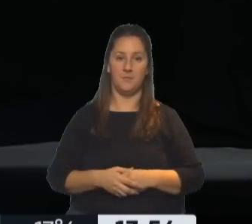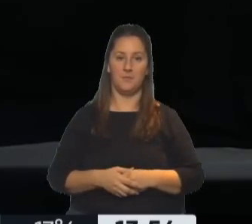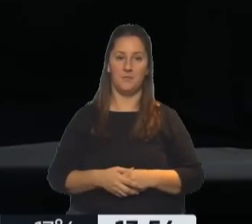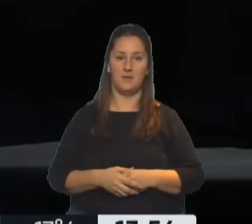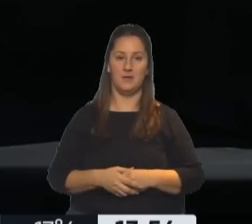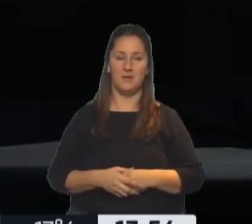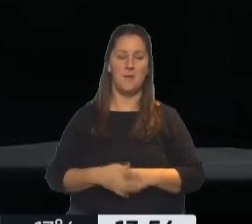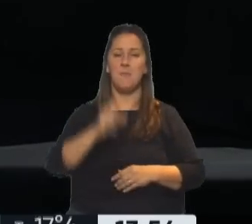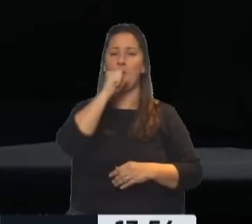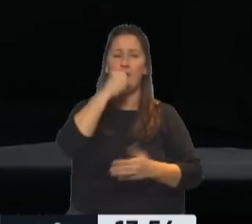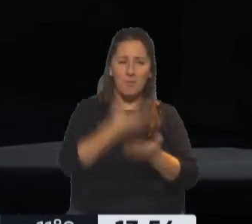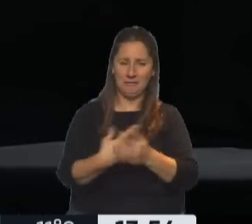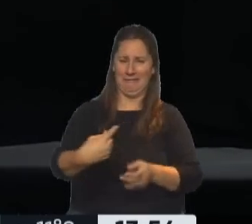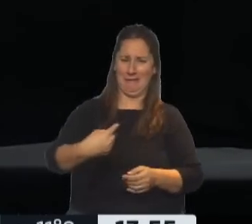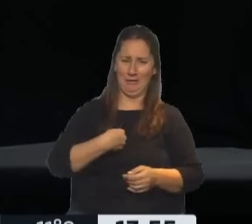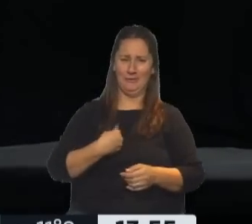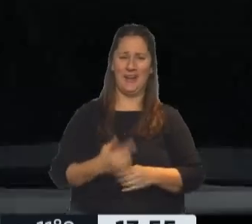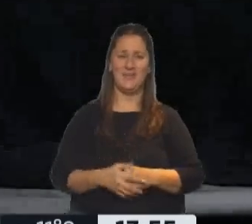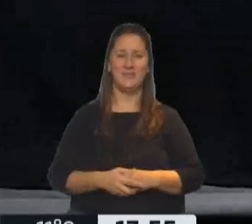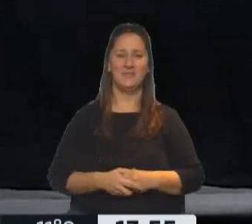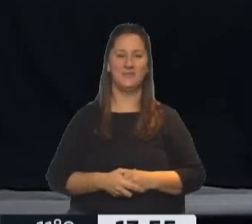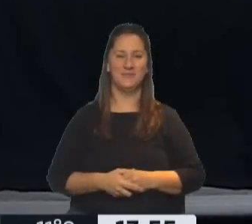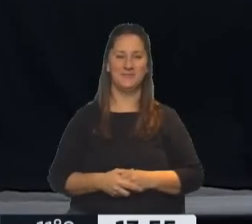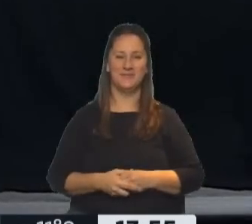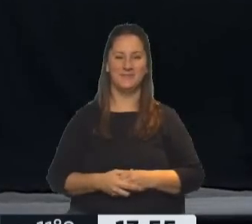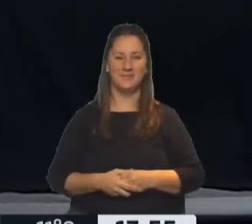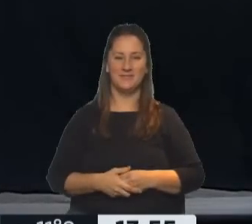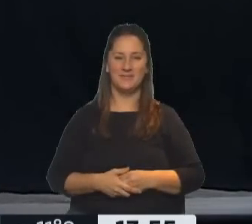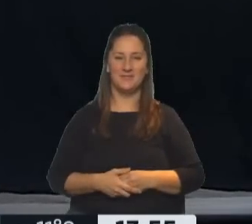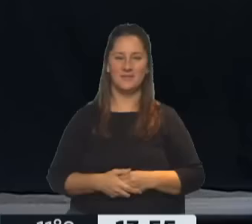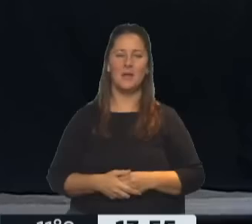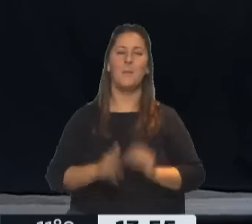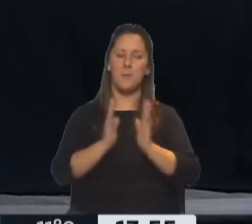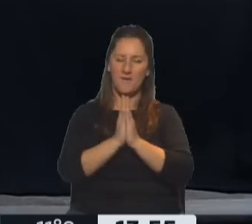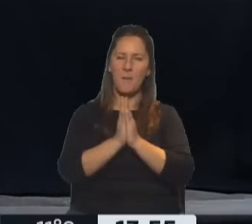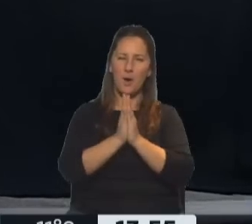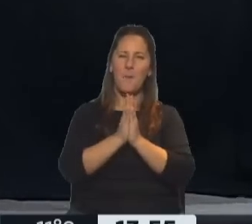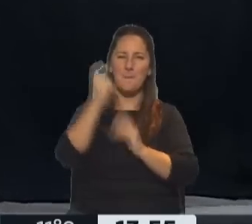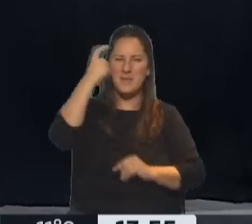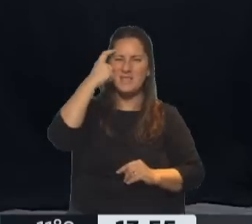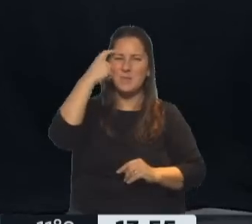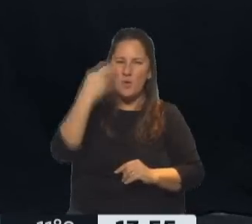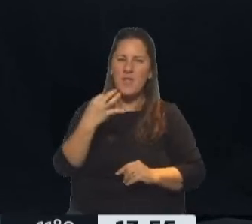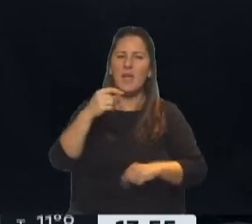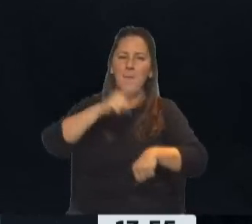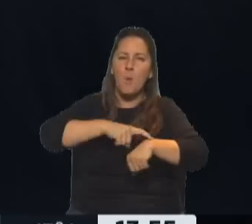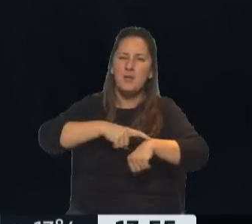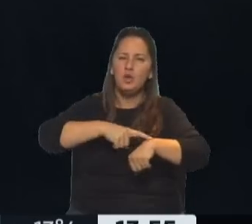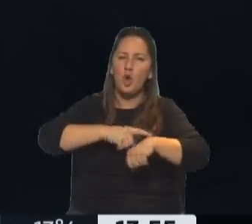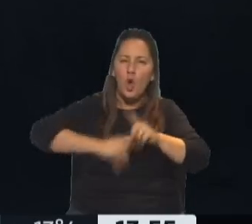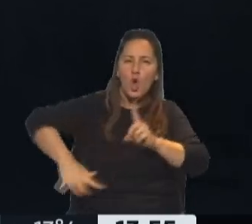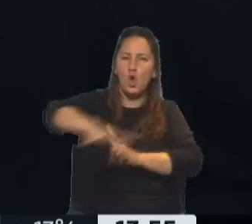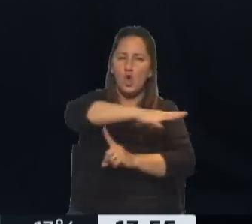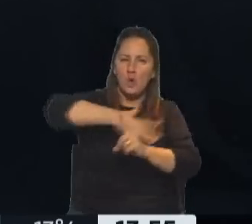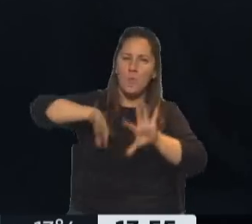en contra de mí. Por lo tanto, seamos muy conscientes del tiempo que nos toca vivir y seamos muy